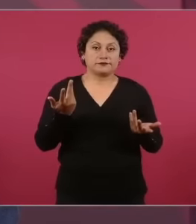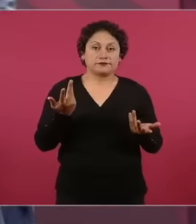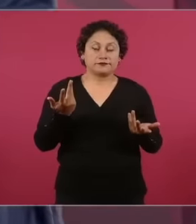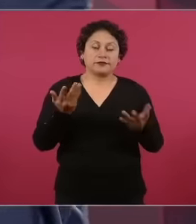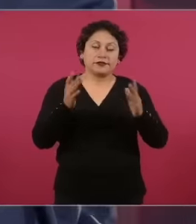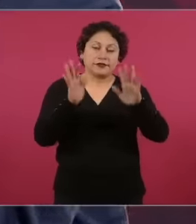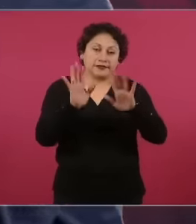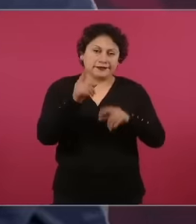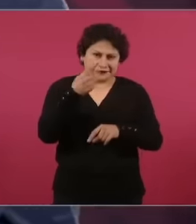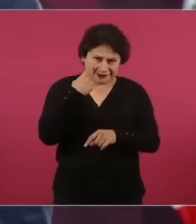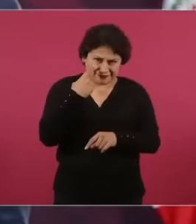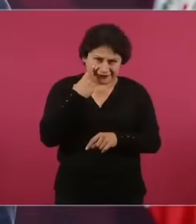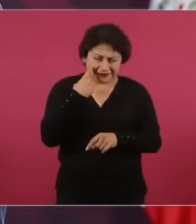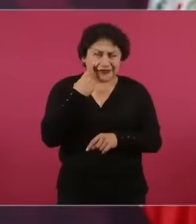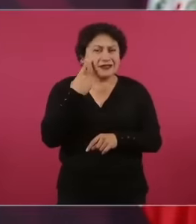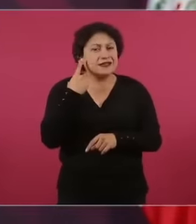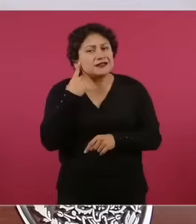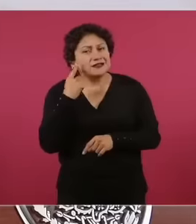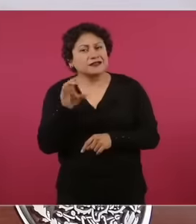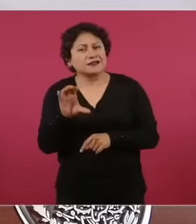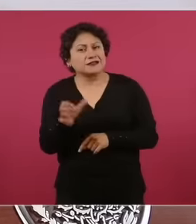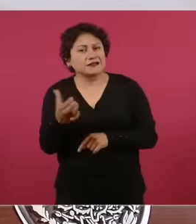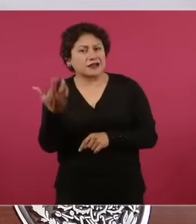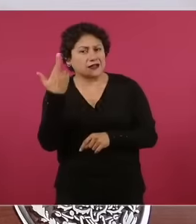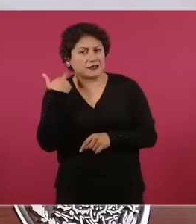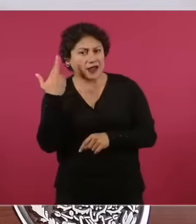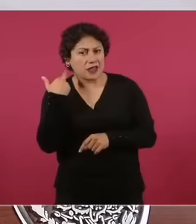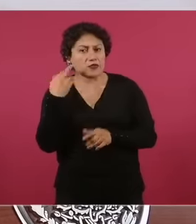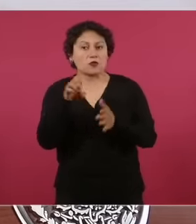ve uno a la señora Azucena